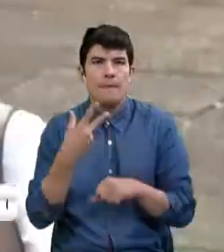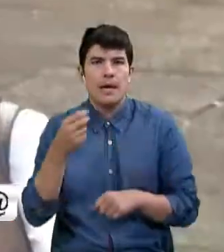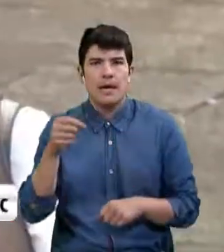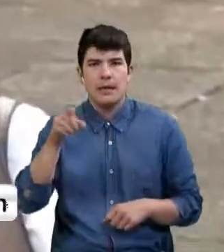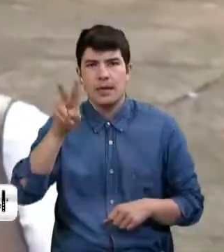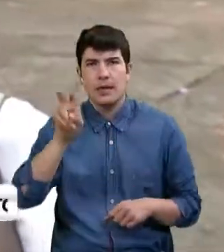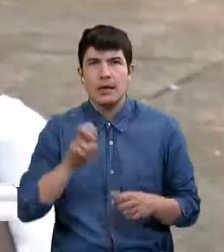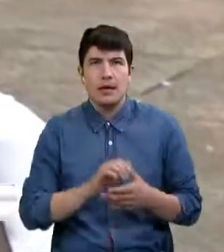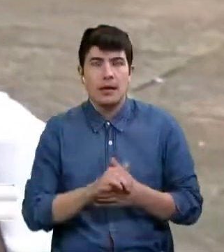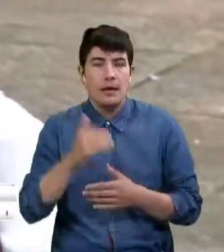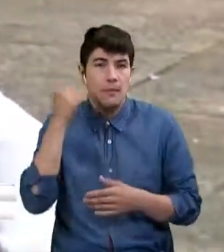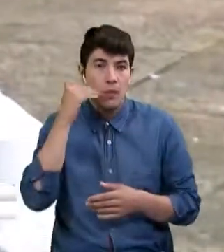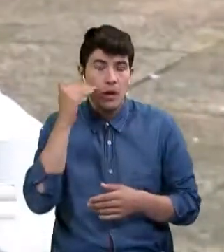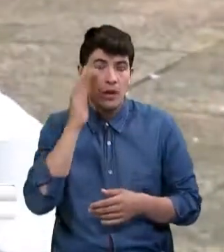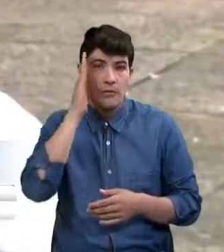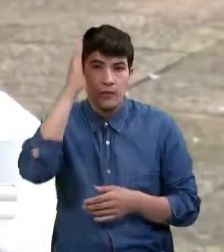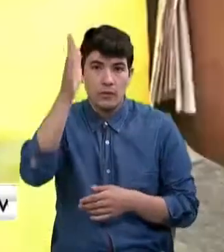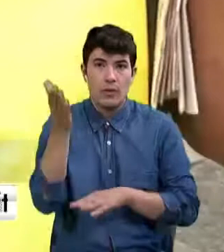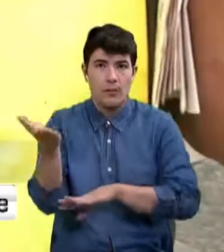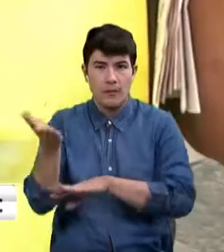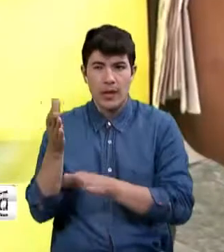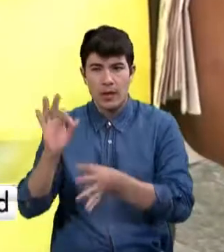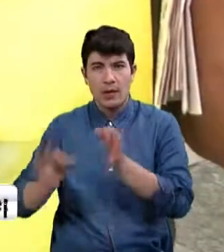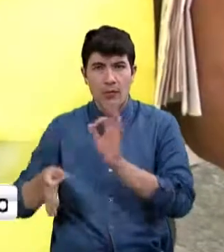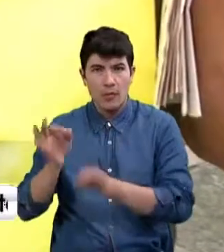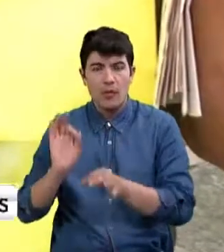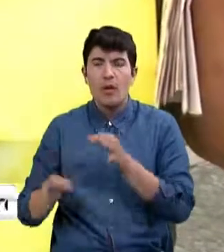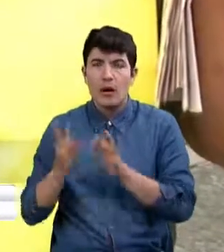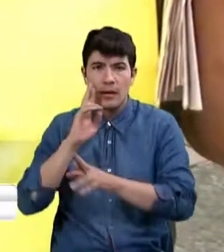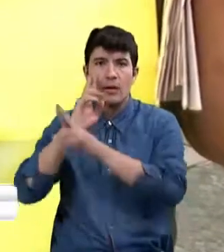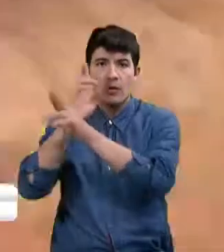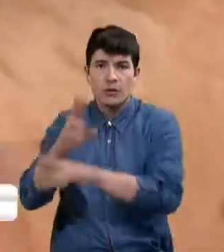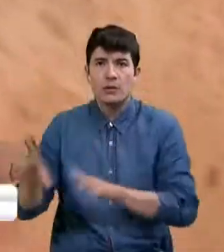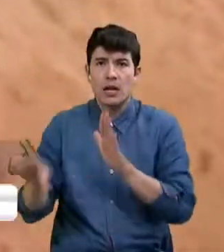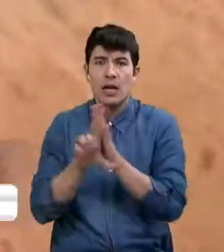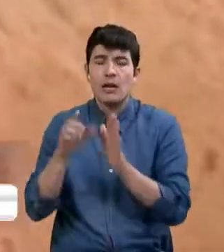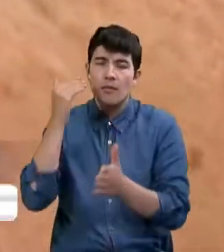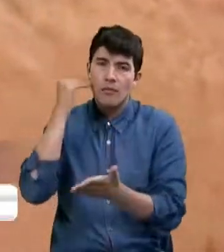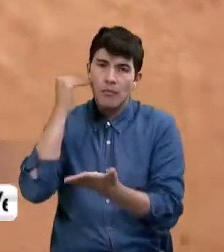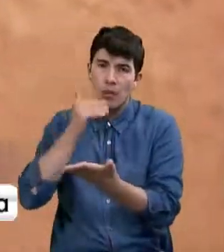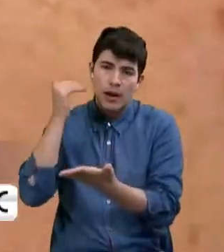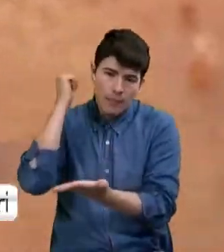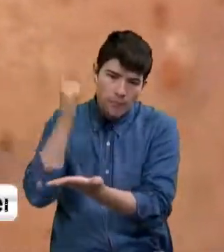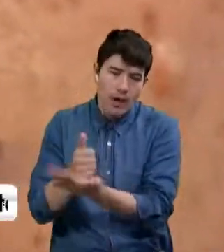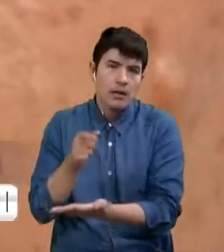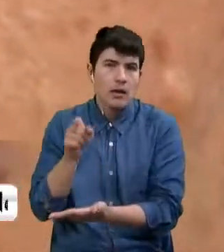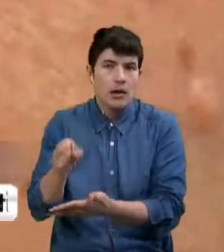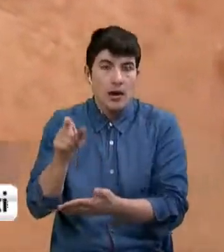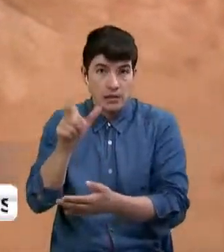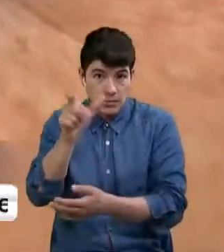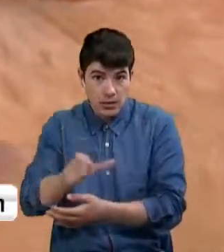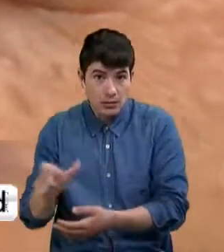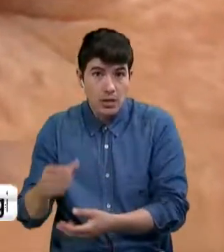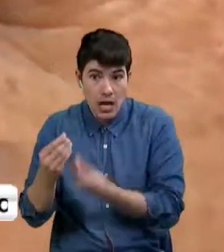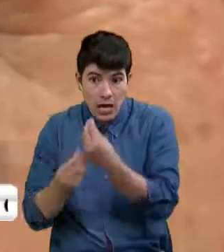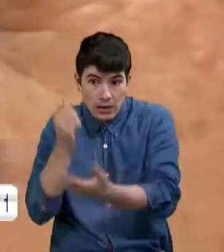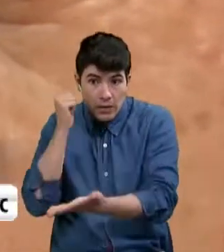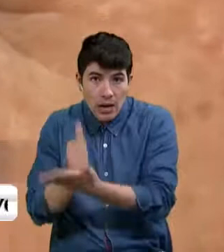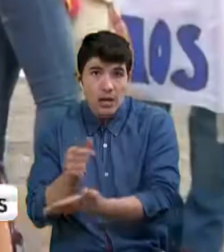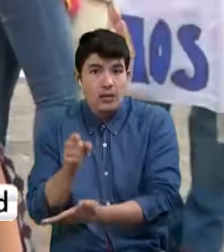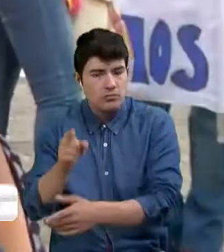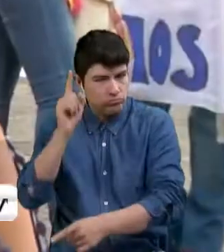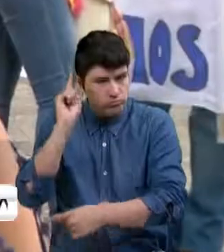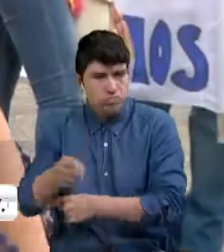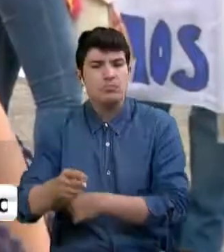mujer y futuro le pidió a los jueces que se eleve a feminicidios estas muertes para que sus autores reciban la condena que ameritan